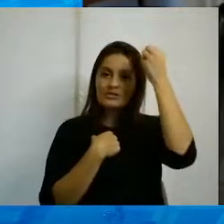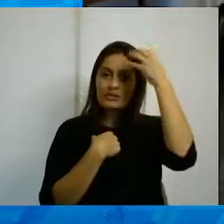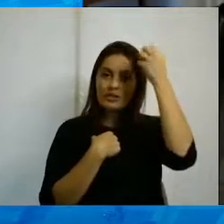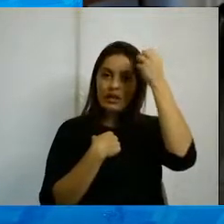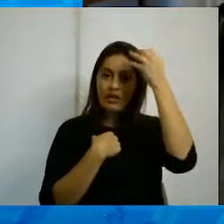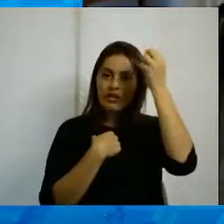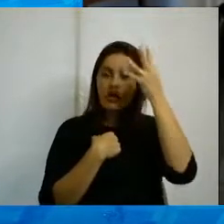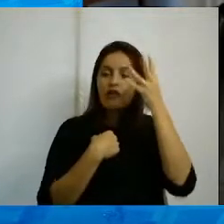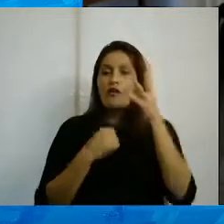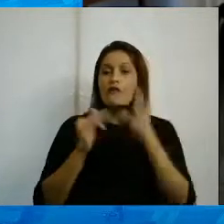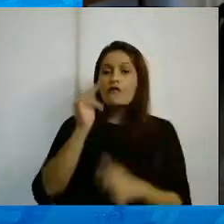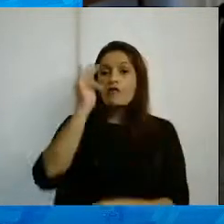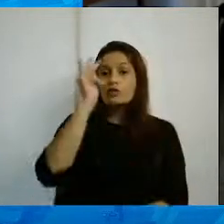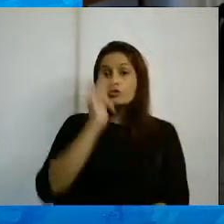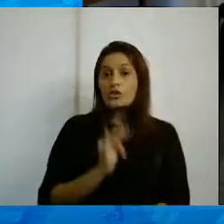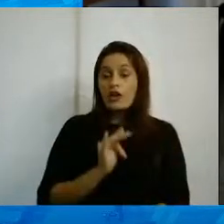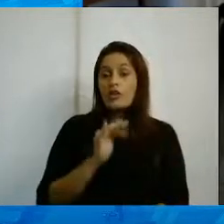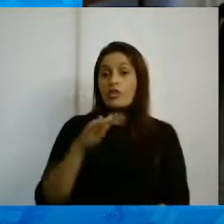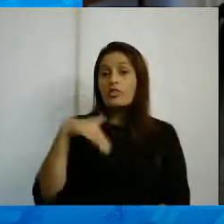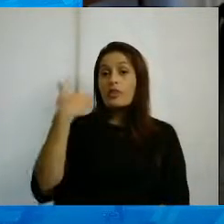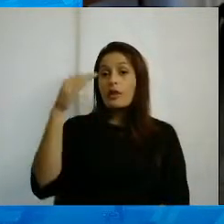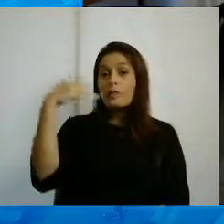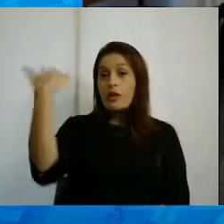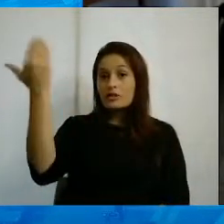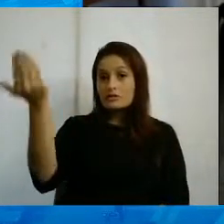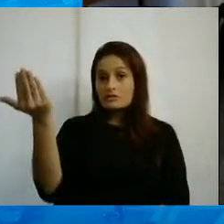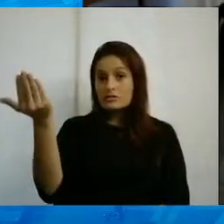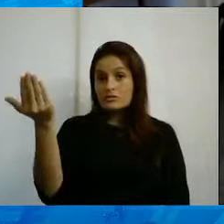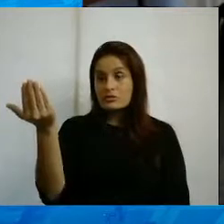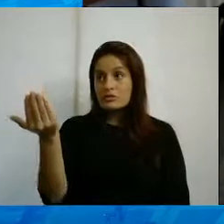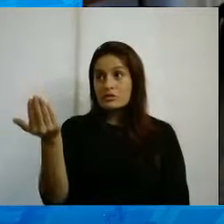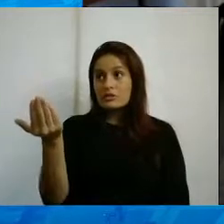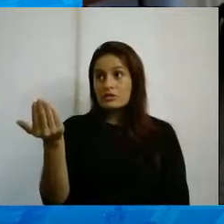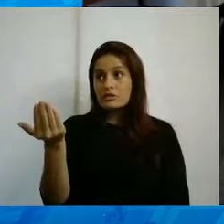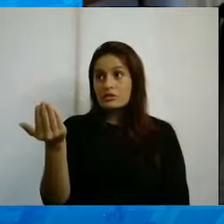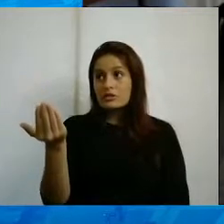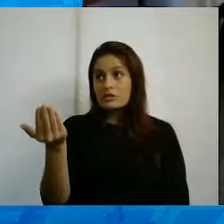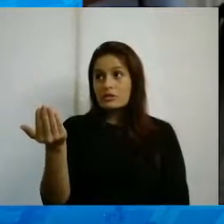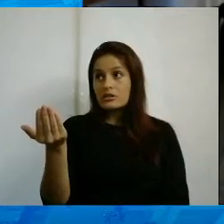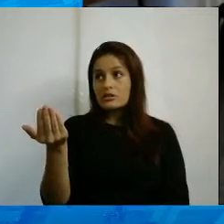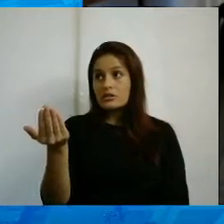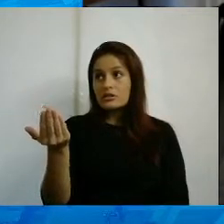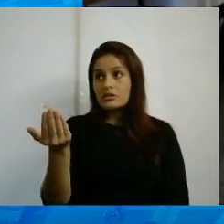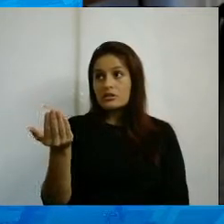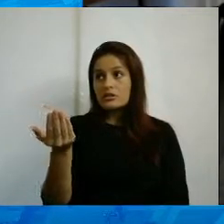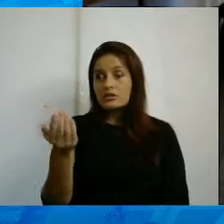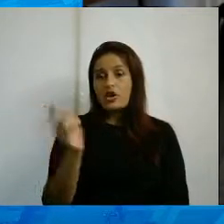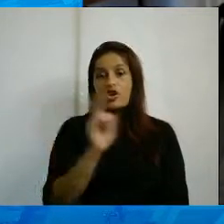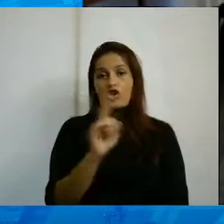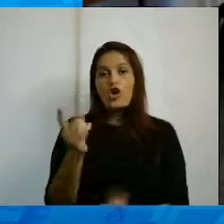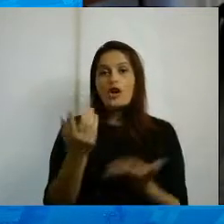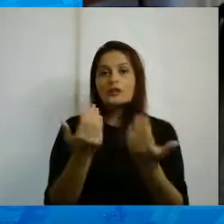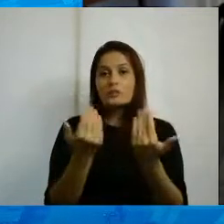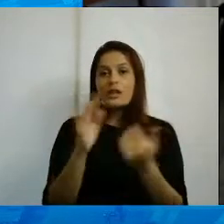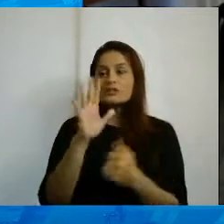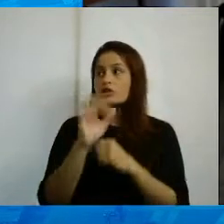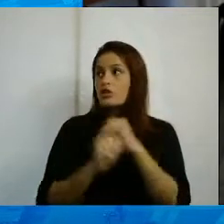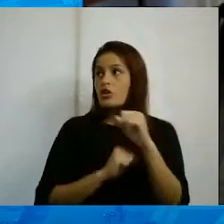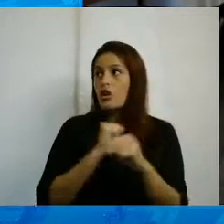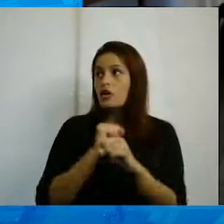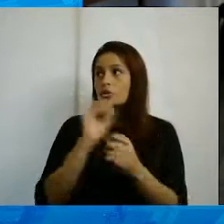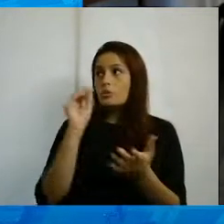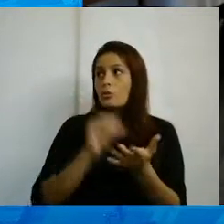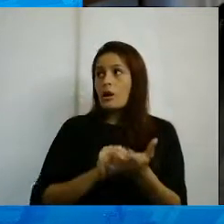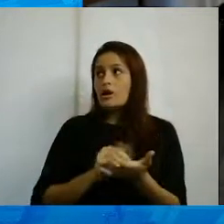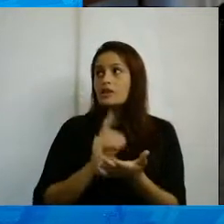oportunidad para que seamos capaces de aquí en adelante, de no esperar otros 5 años más, sino que seamos capaces de